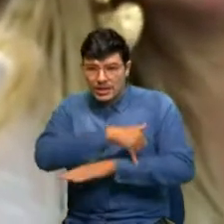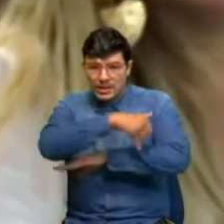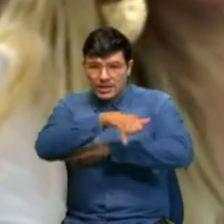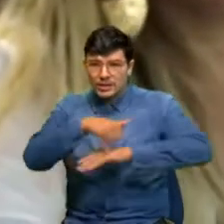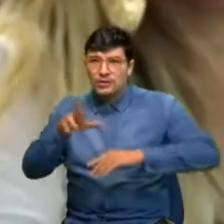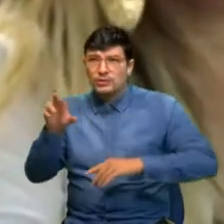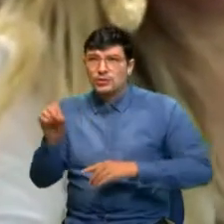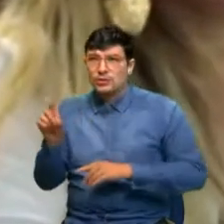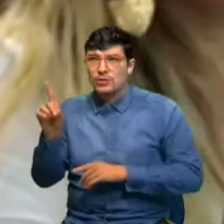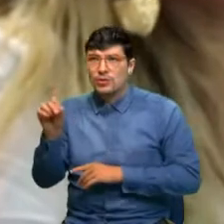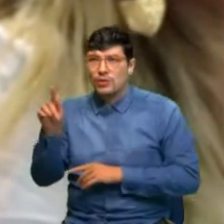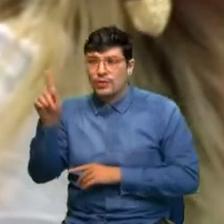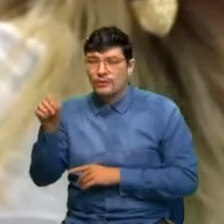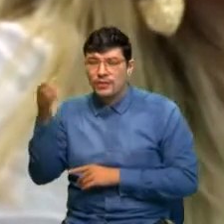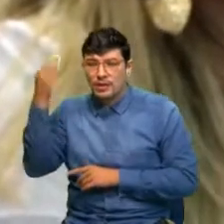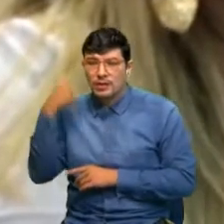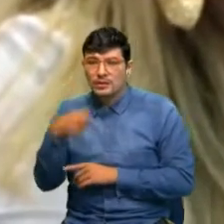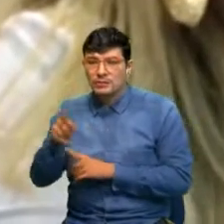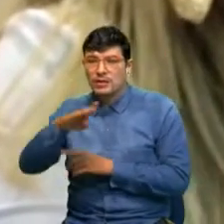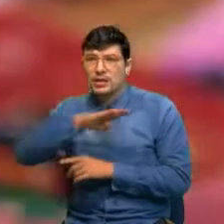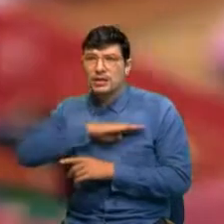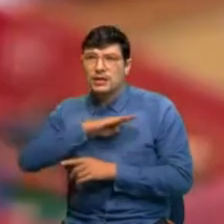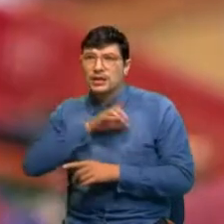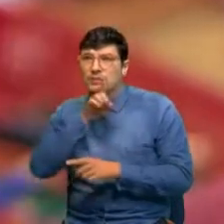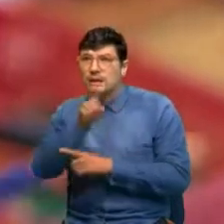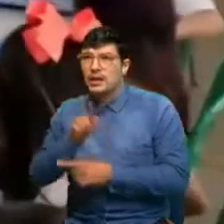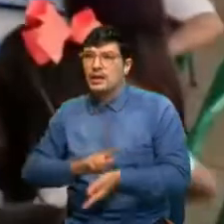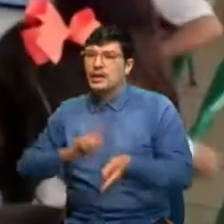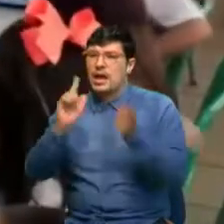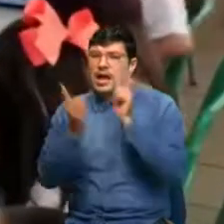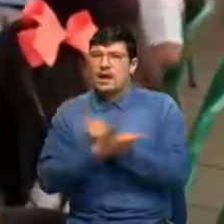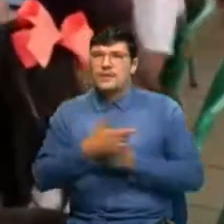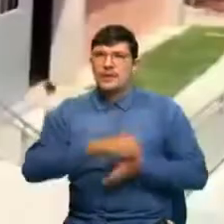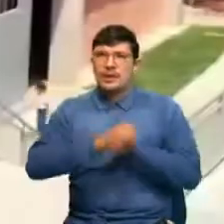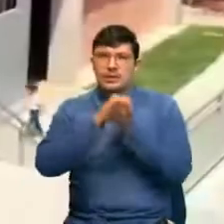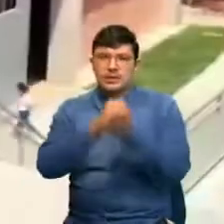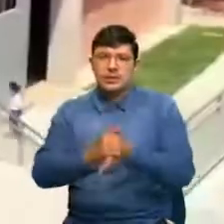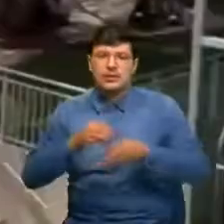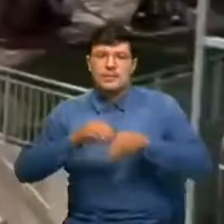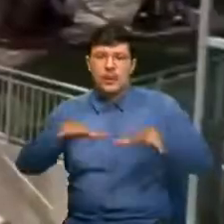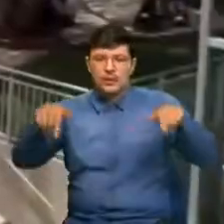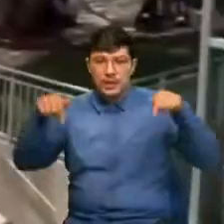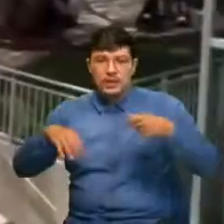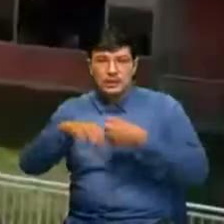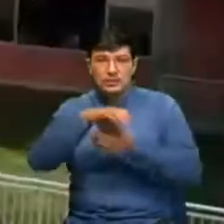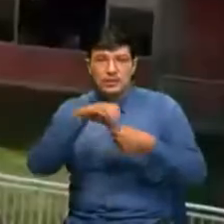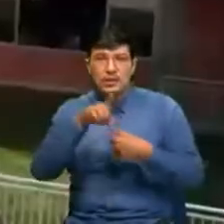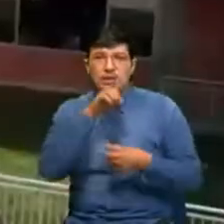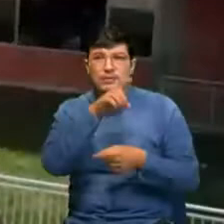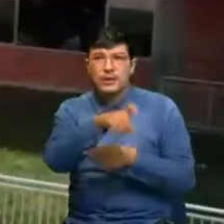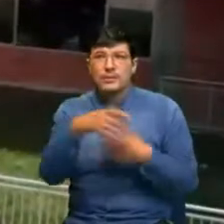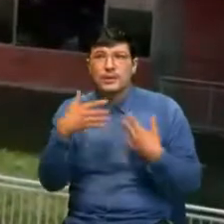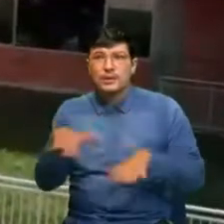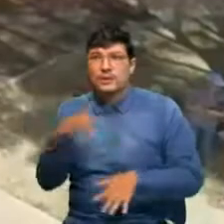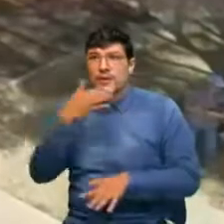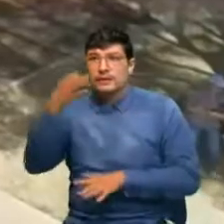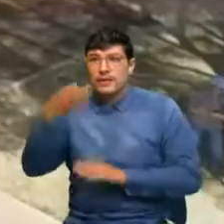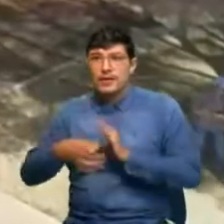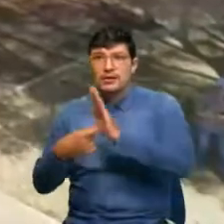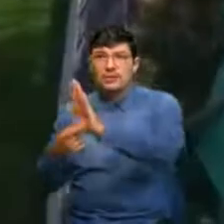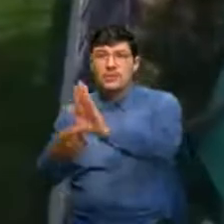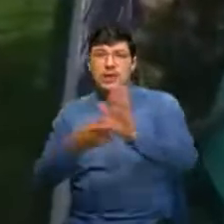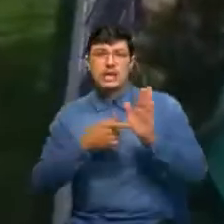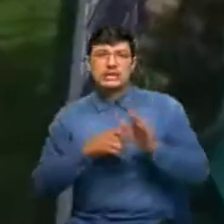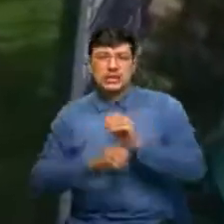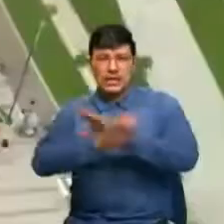paso por la alcaldía de Bucaramanga transformó la gestión pública de la ciudad e instauró un precedente de transparencia y